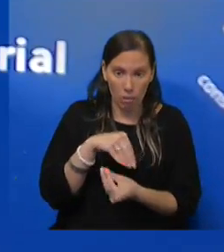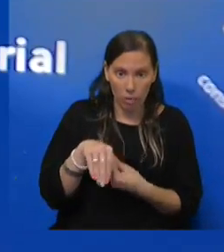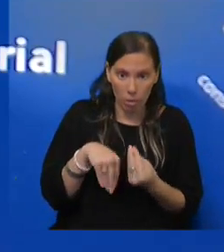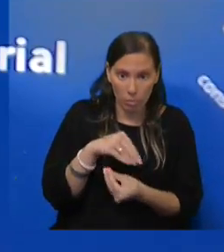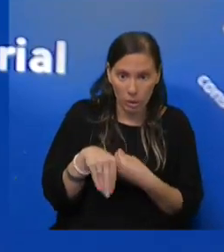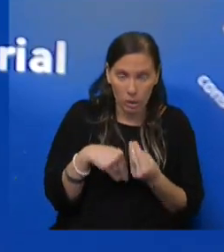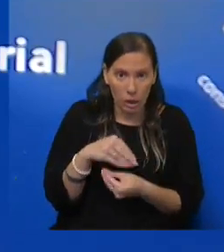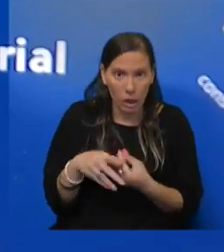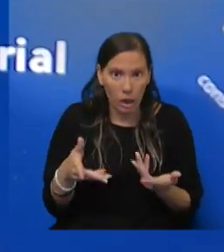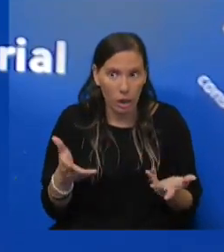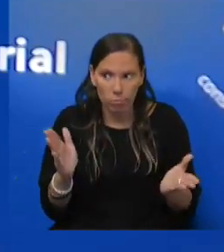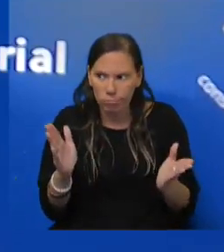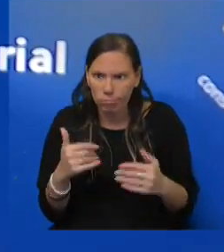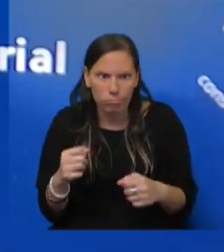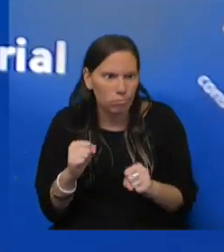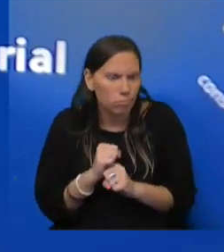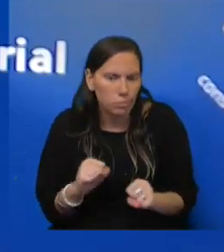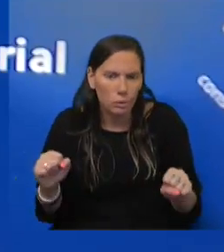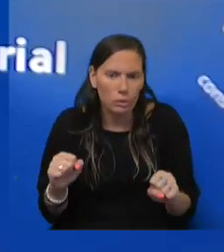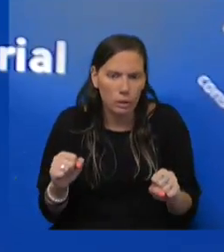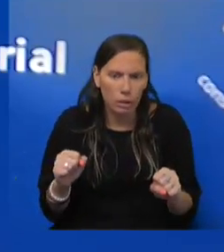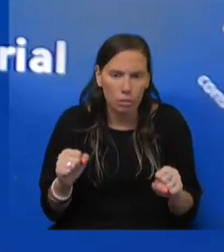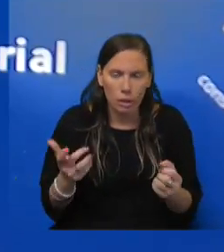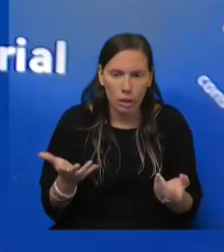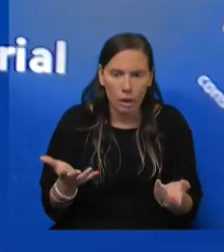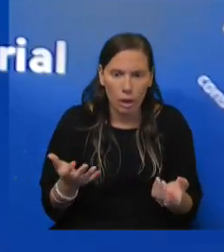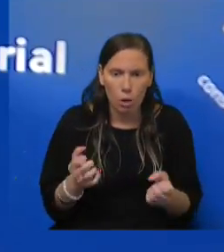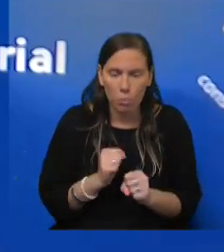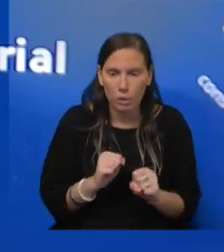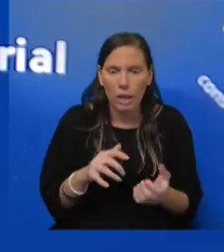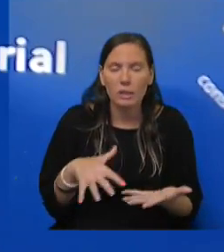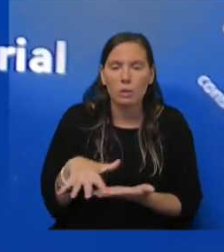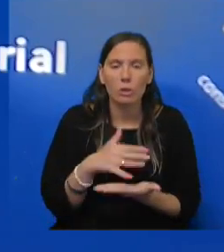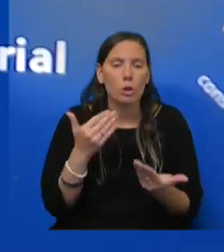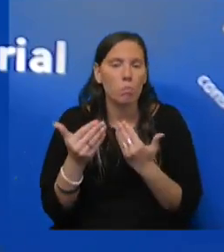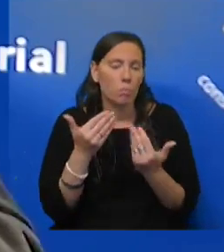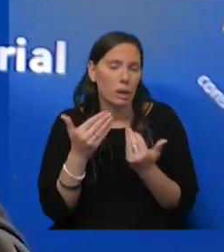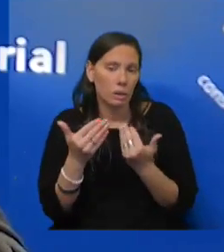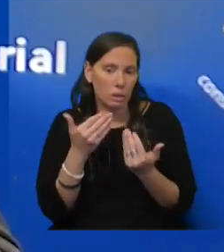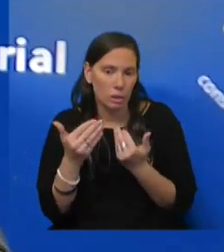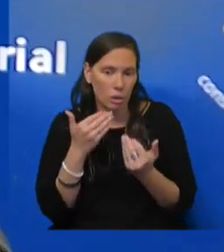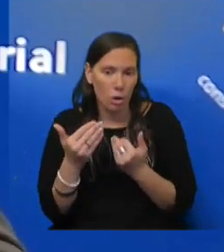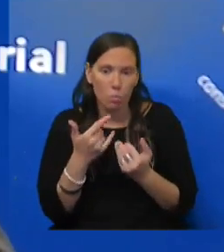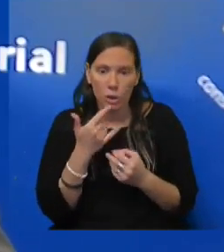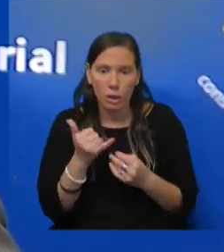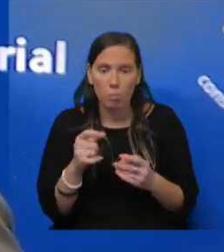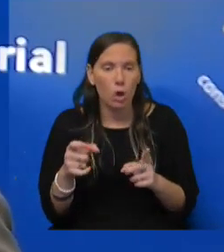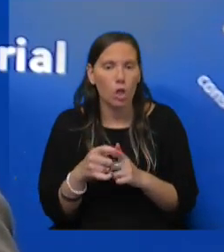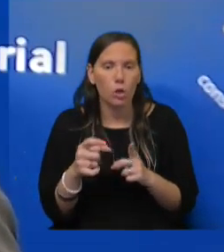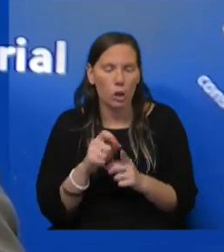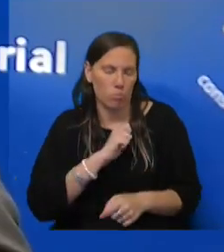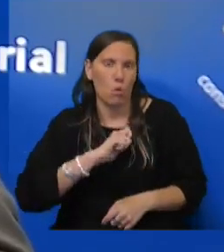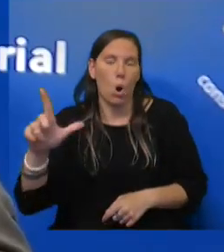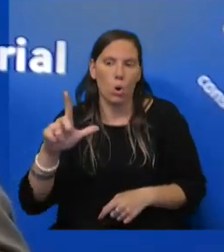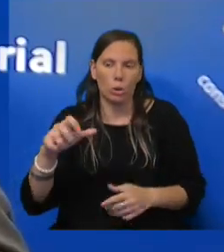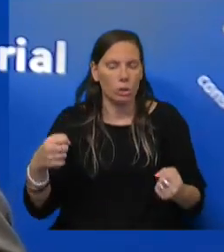prácticamente imposible digamos haciendo la salvedad podría ser una situación similar como si hubiera Se dispara por ejemplo el dólar de un día para el